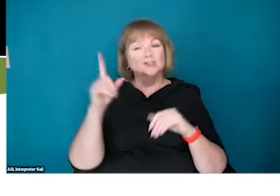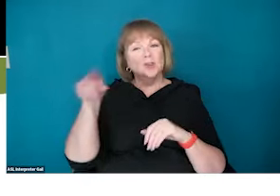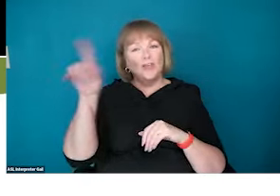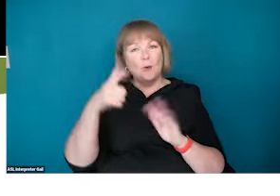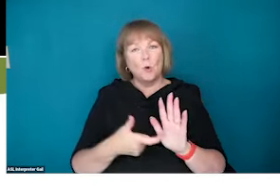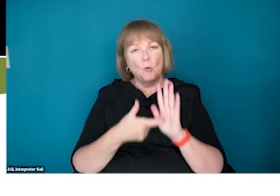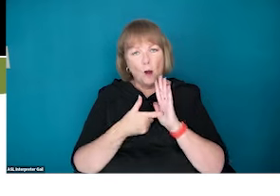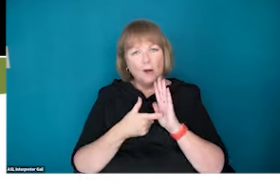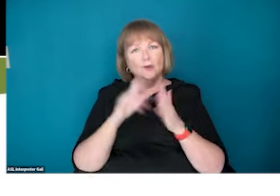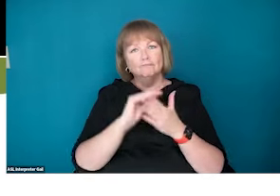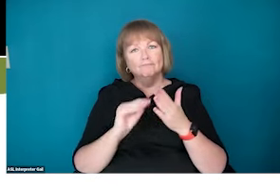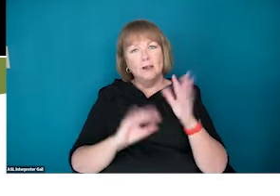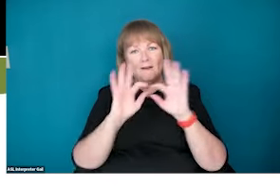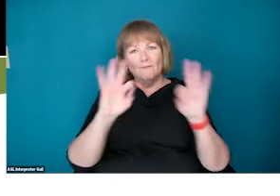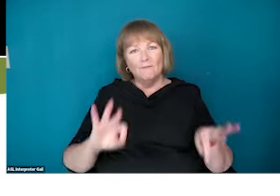información?